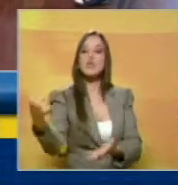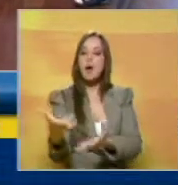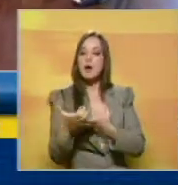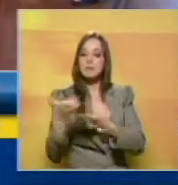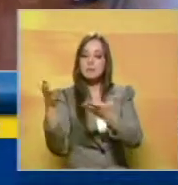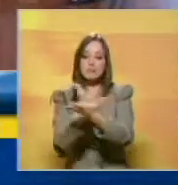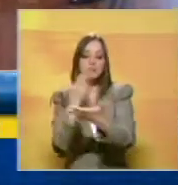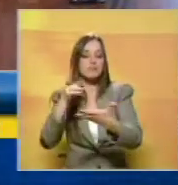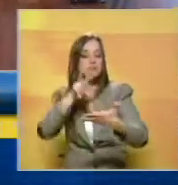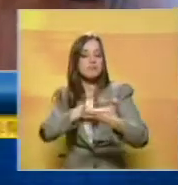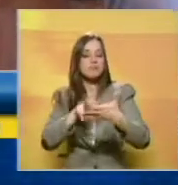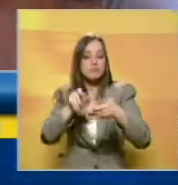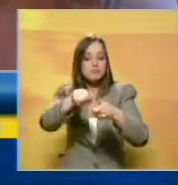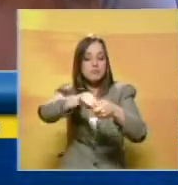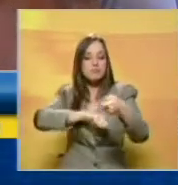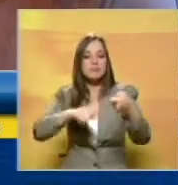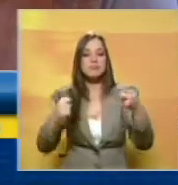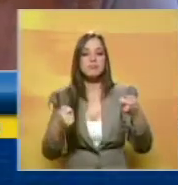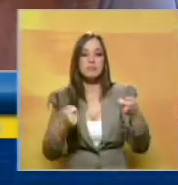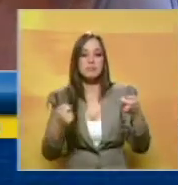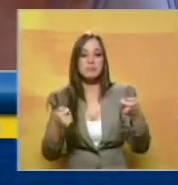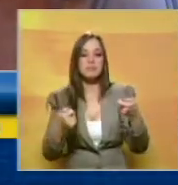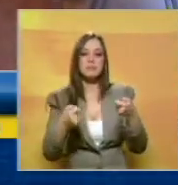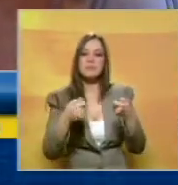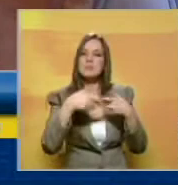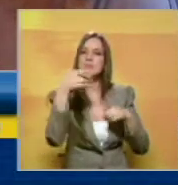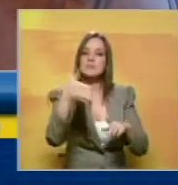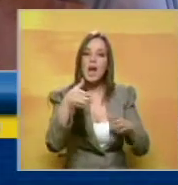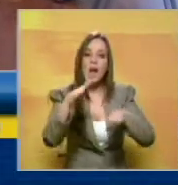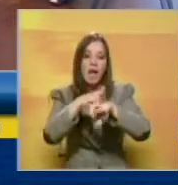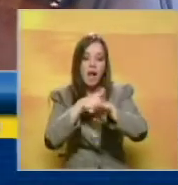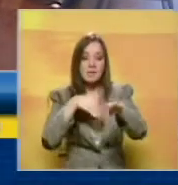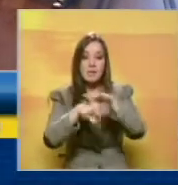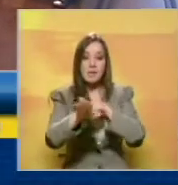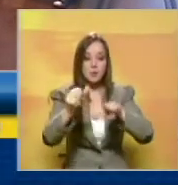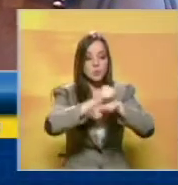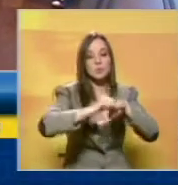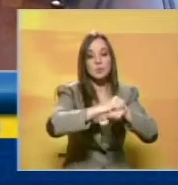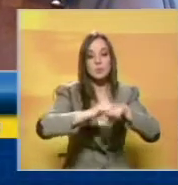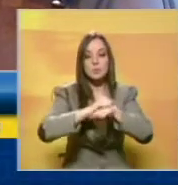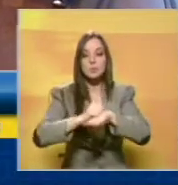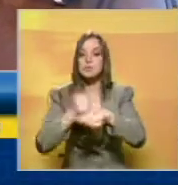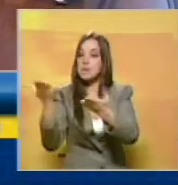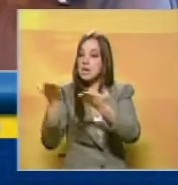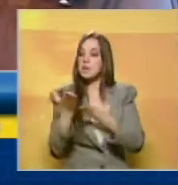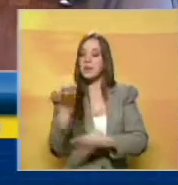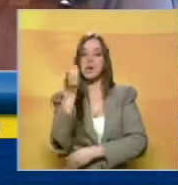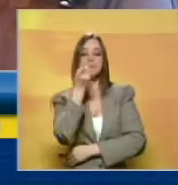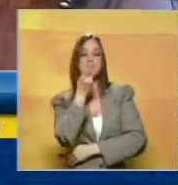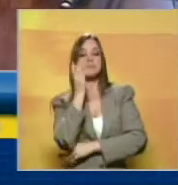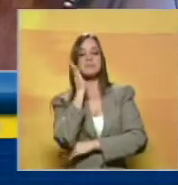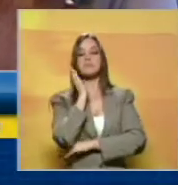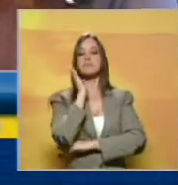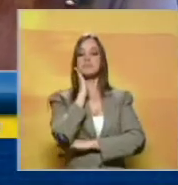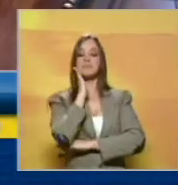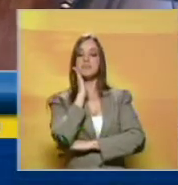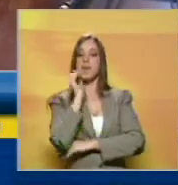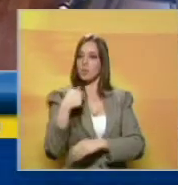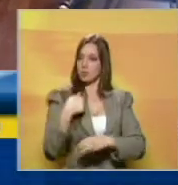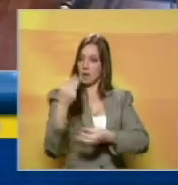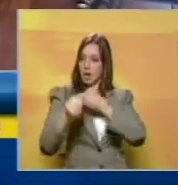cuadernos, le reviento las hojas. Mira, lo pongo a que me limpie los zapatos, que me traiga el desayuno. ¿Tú crees que él me dice